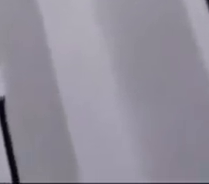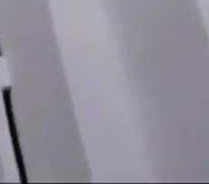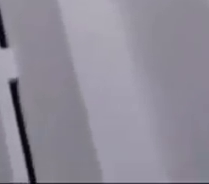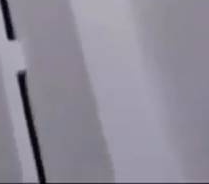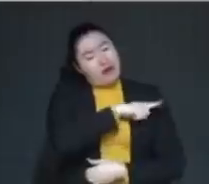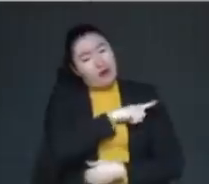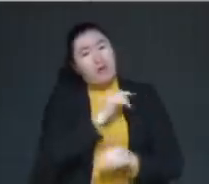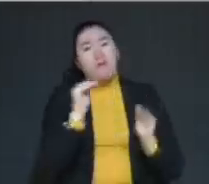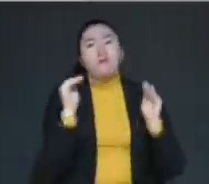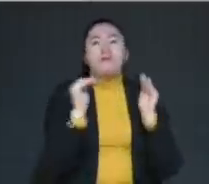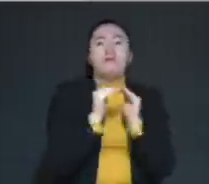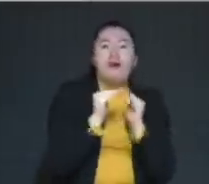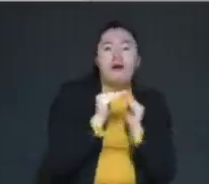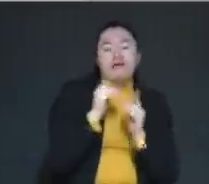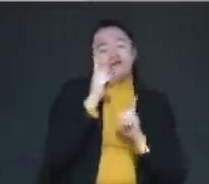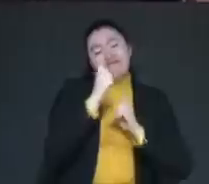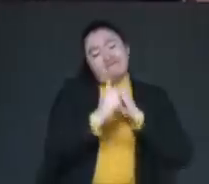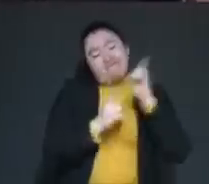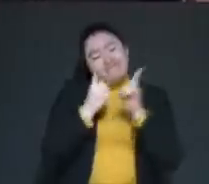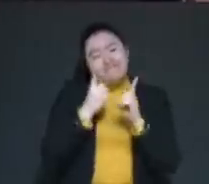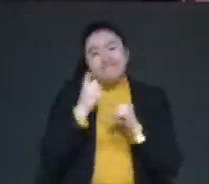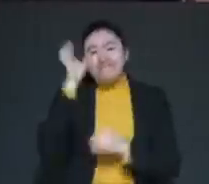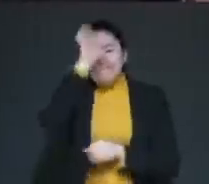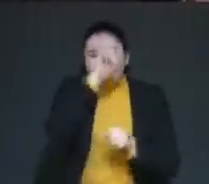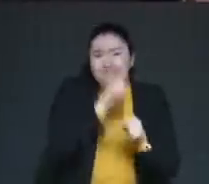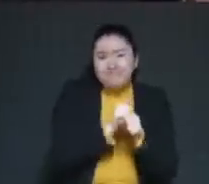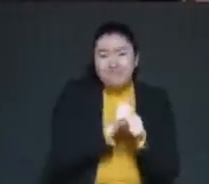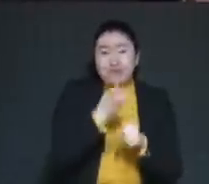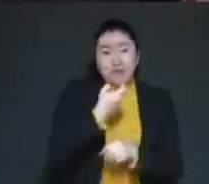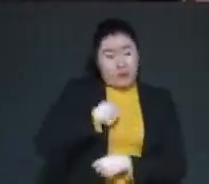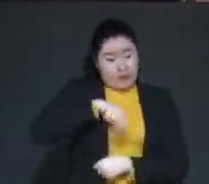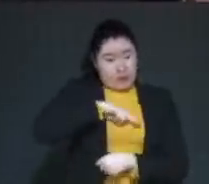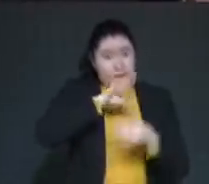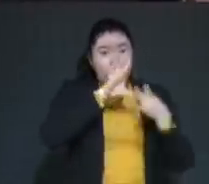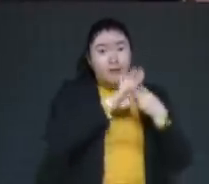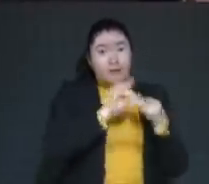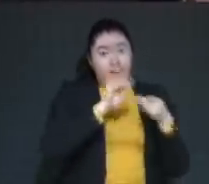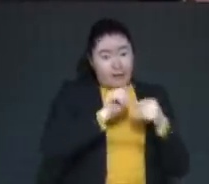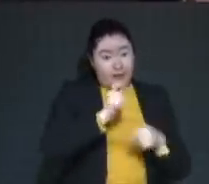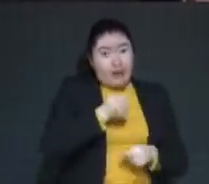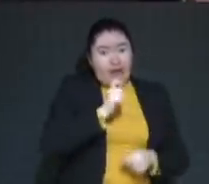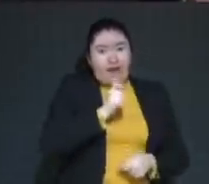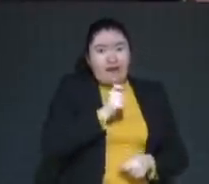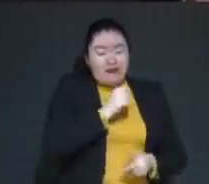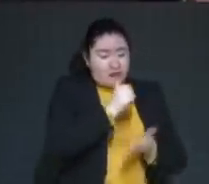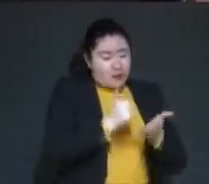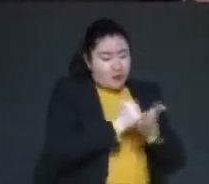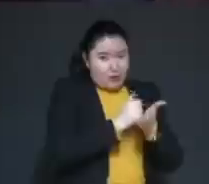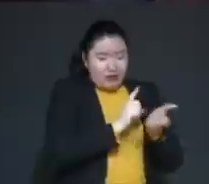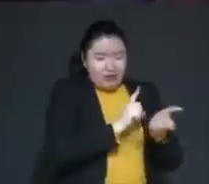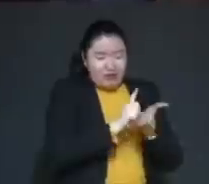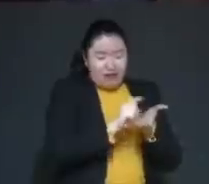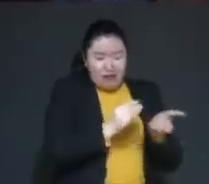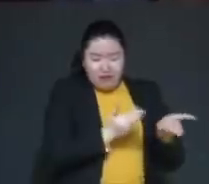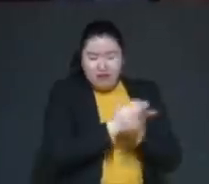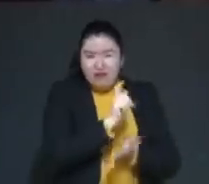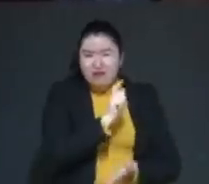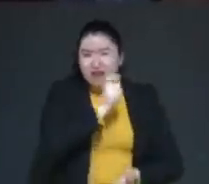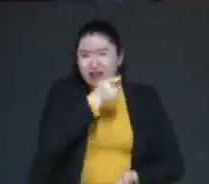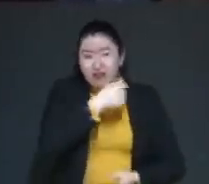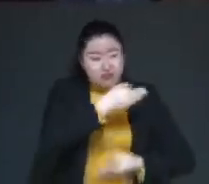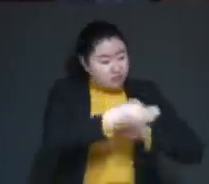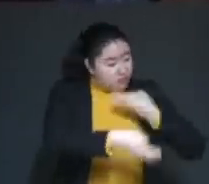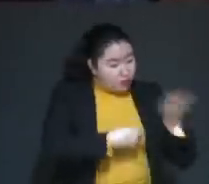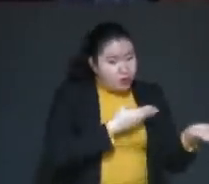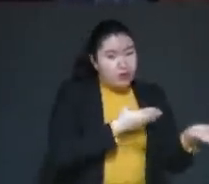cultura, porque por eso hablamos de una ciudad de derechos, porque aquí se acabaron los privilegios, aquí lo que destinamos